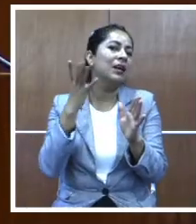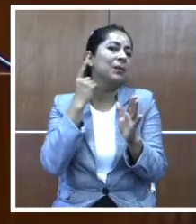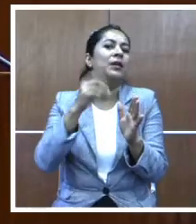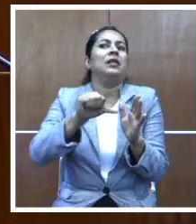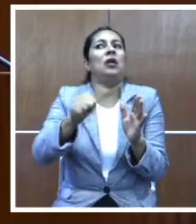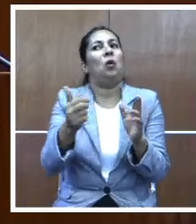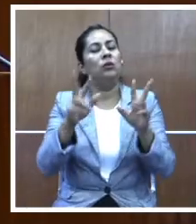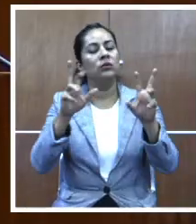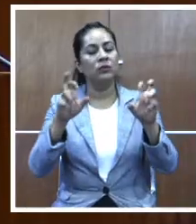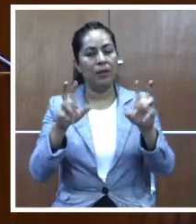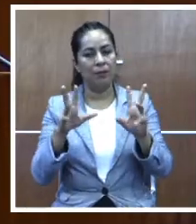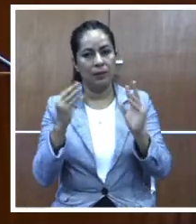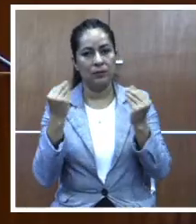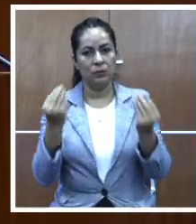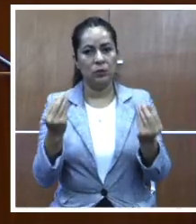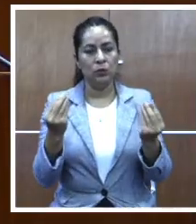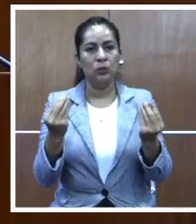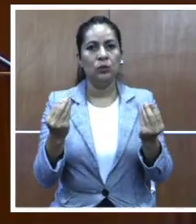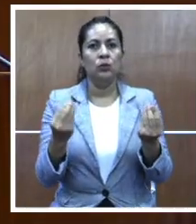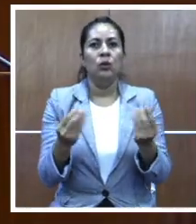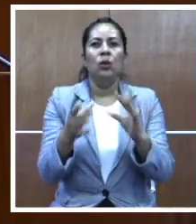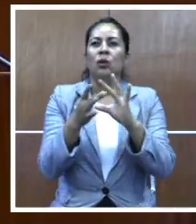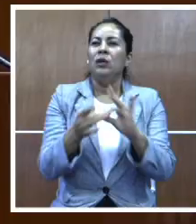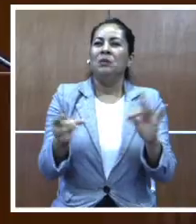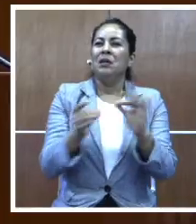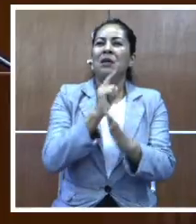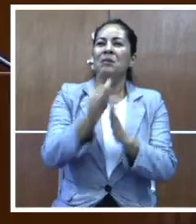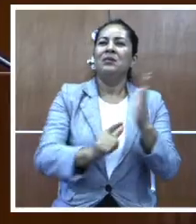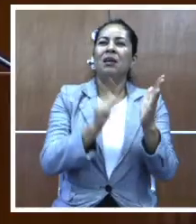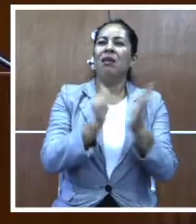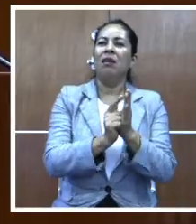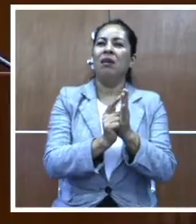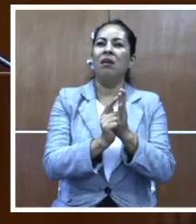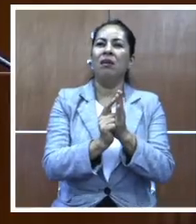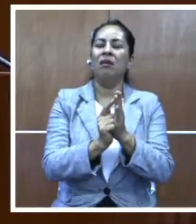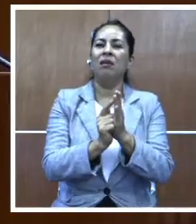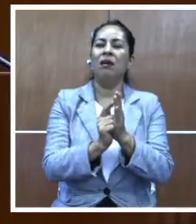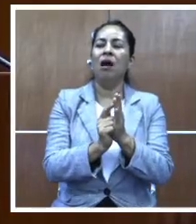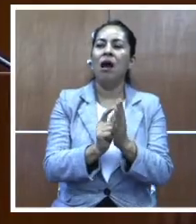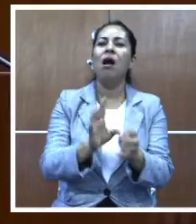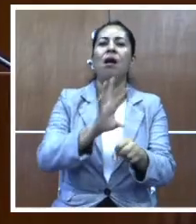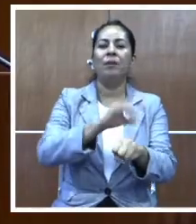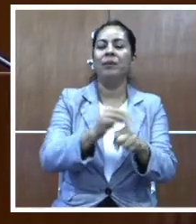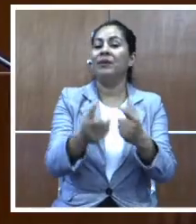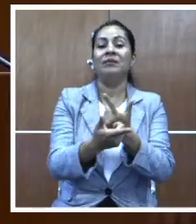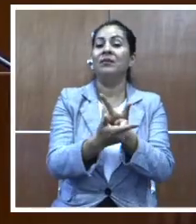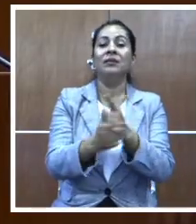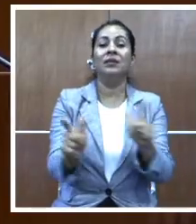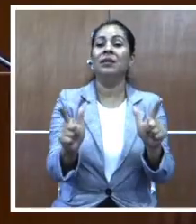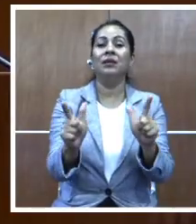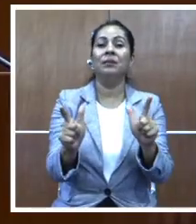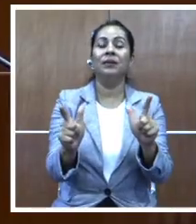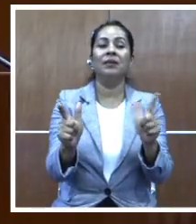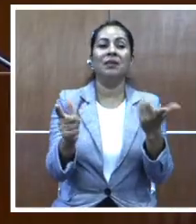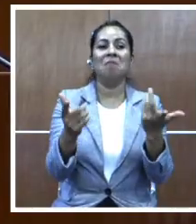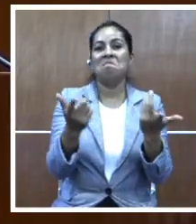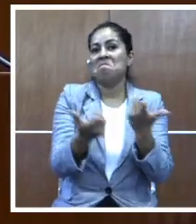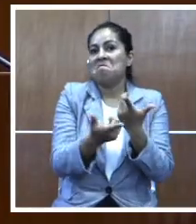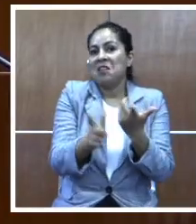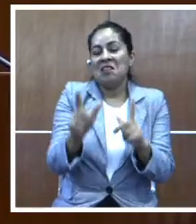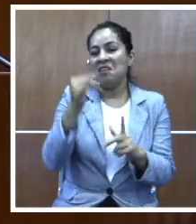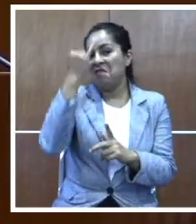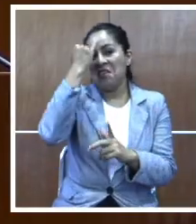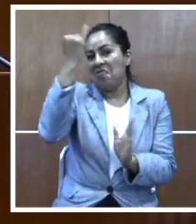temas. Cuando hablamos de soberanía, ha permitido tener la libertad de interpretación de ese